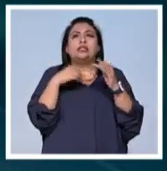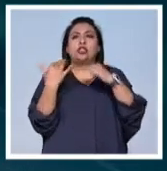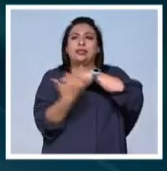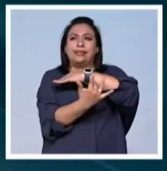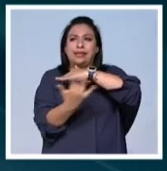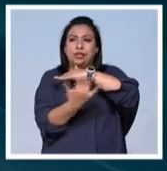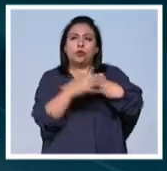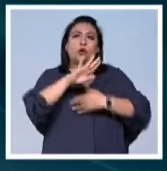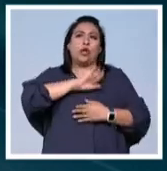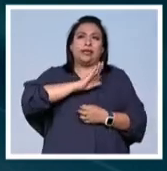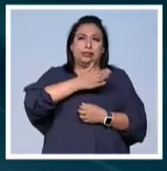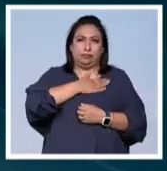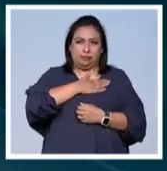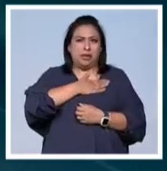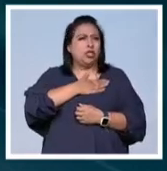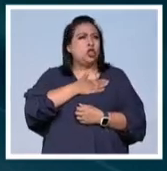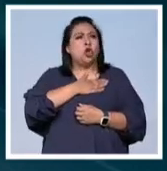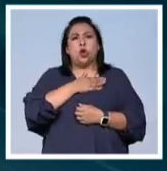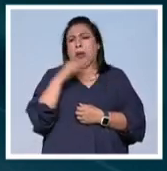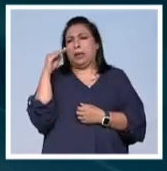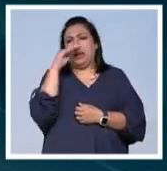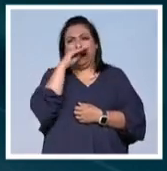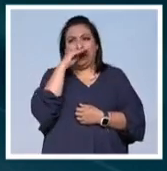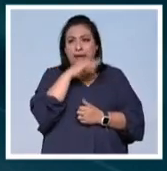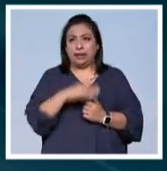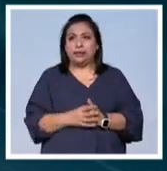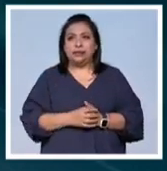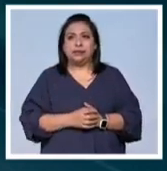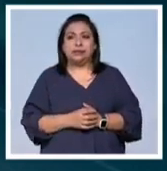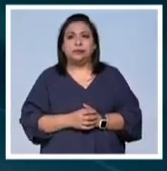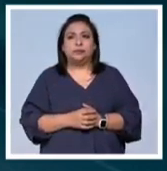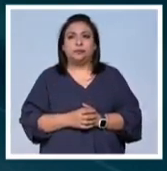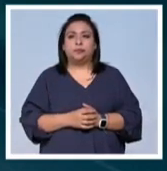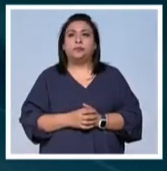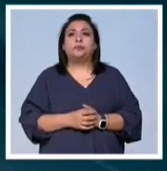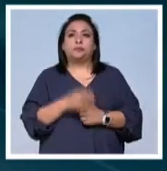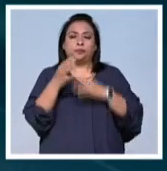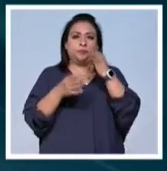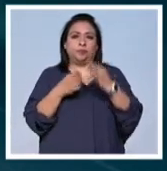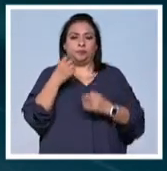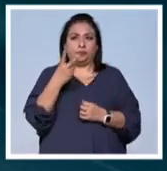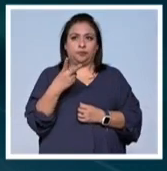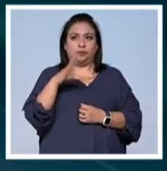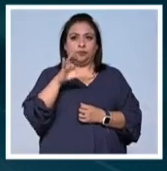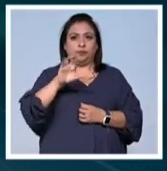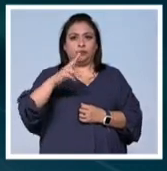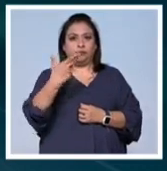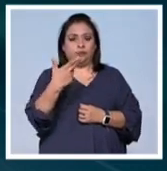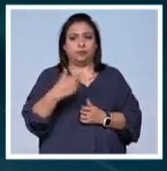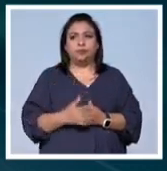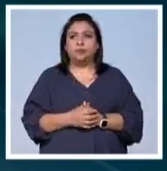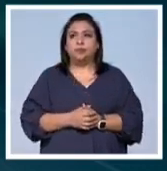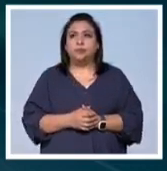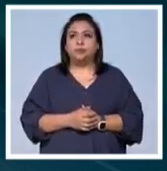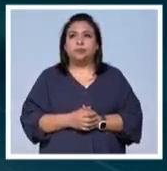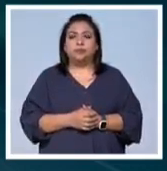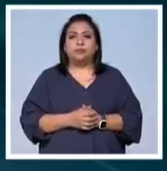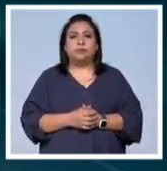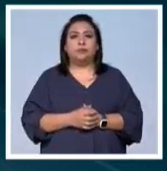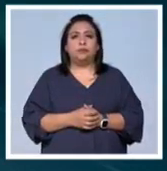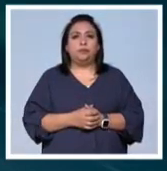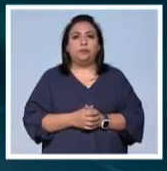español totalmente gratuitos para Noticias 22 César H Meléndez